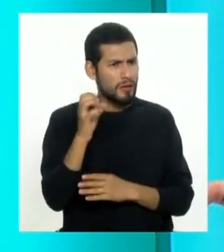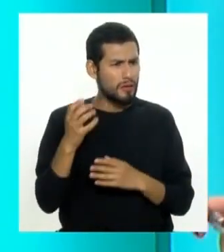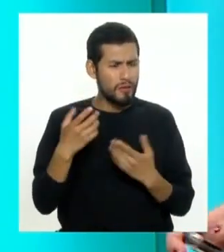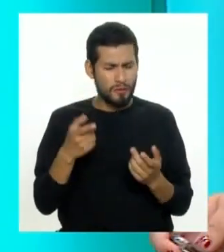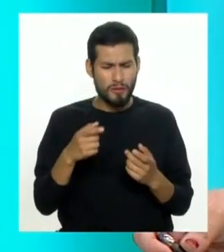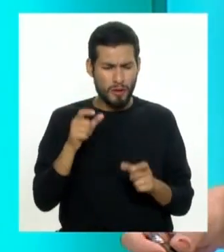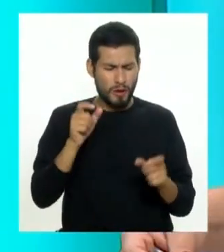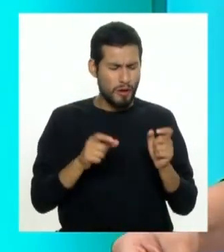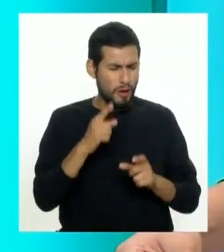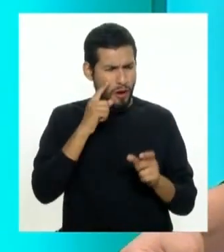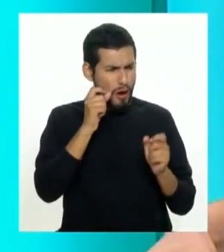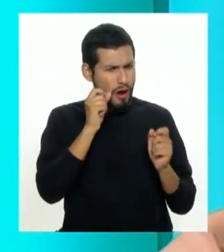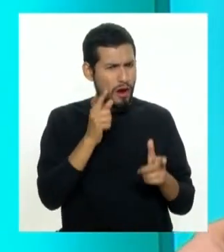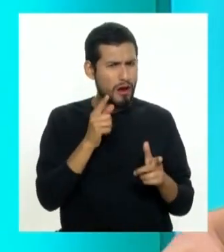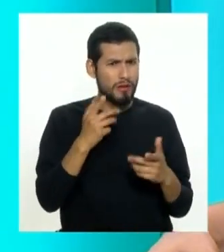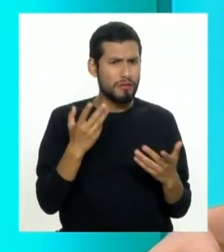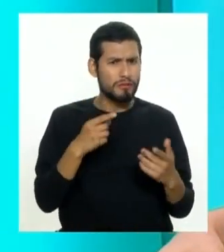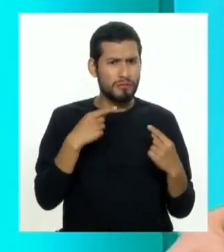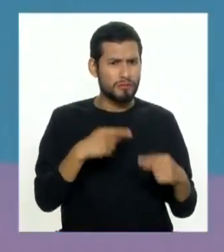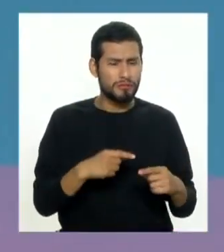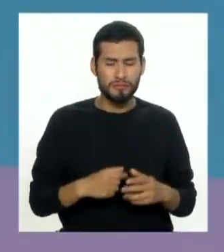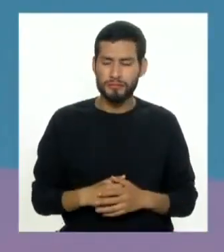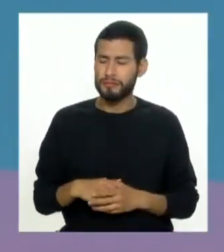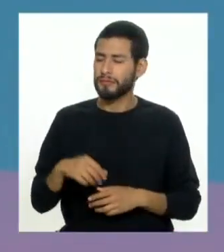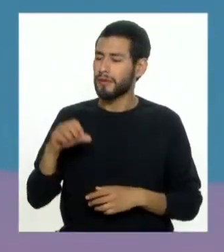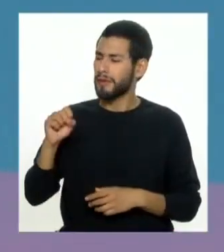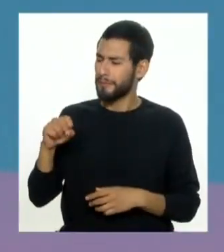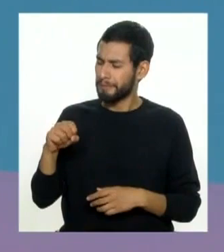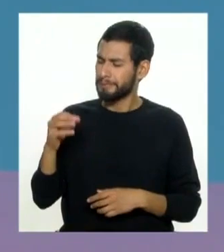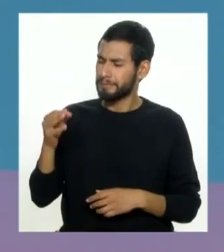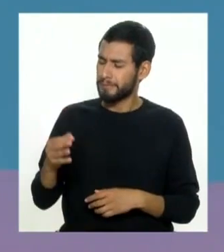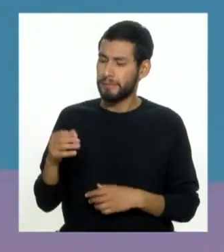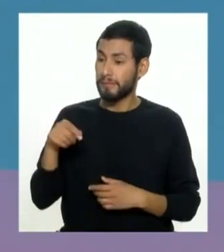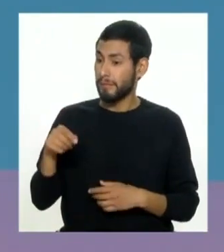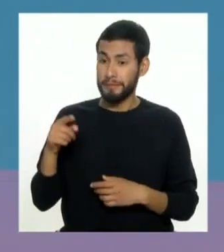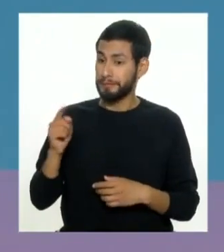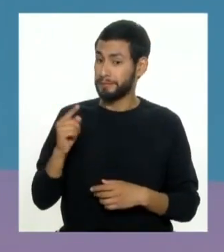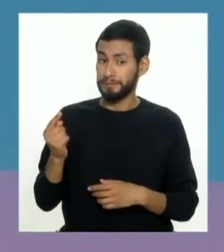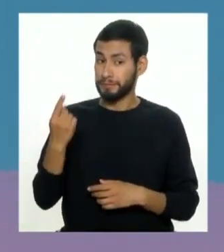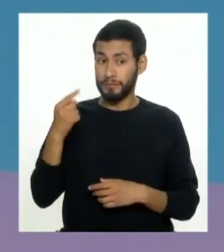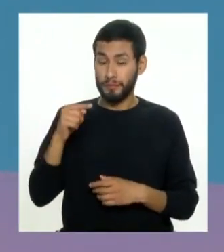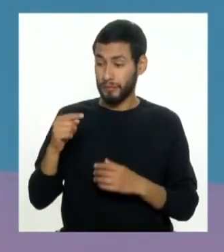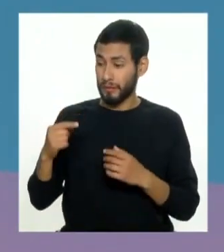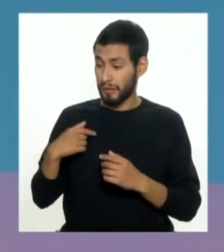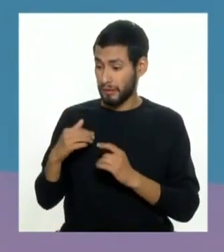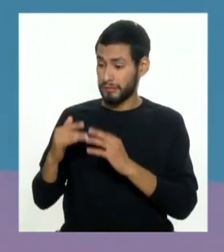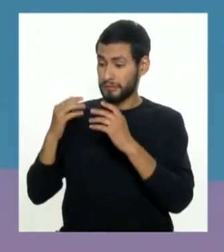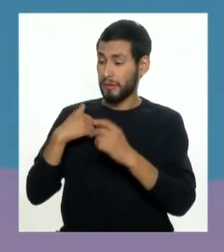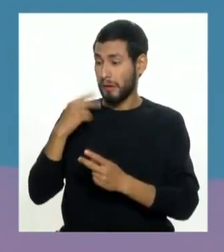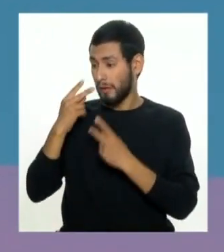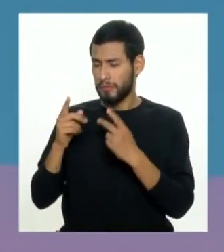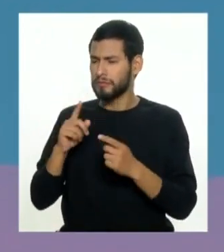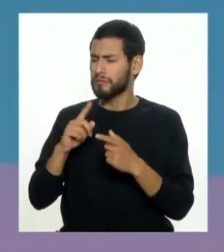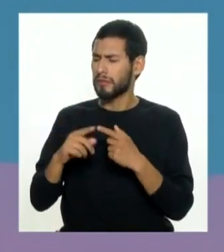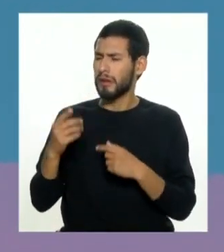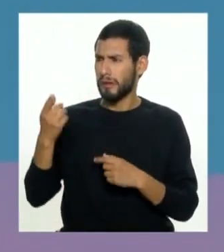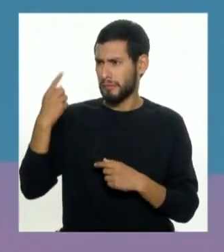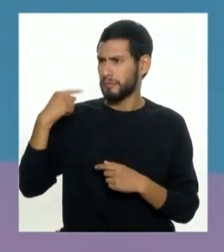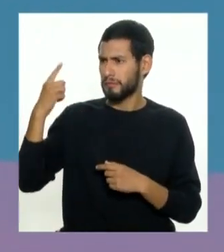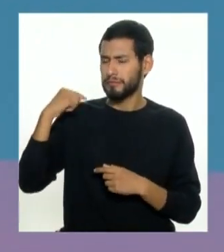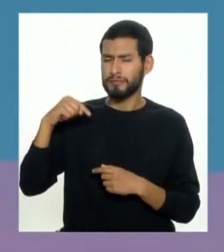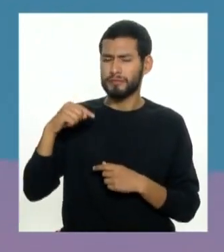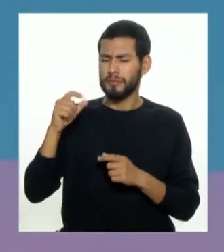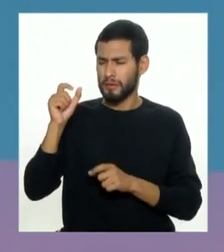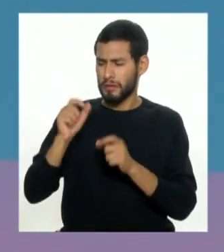mucho a la gente que vivía en el mismo. Sí, efectivamente. Precisamente no era exactamente mi edificio, estaba de visita, pero sí, hace unos días el